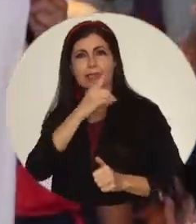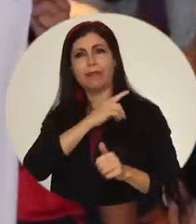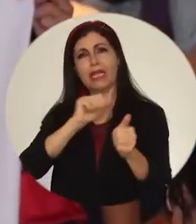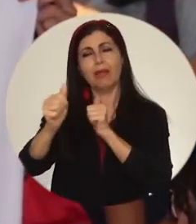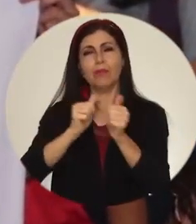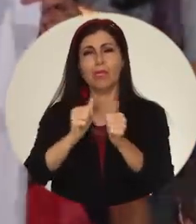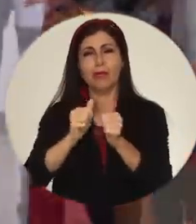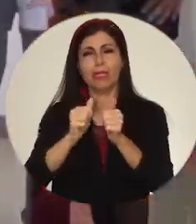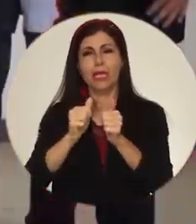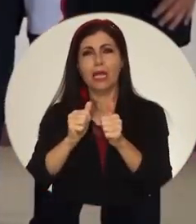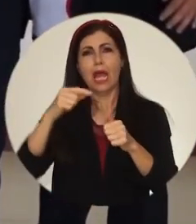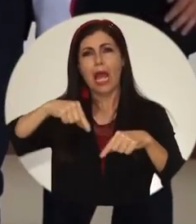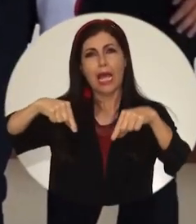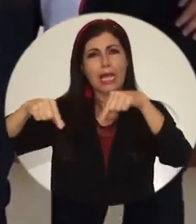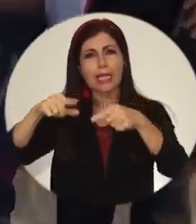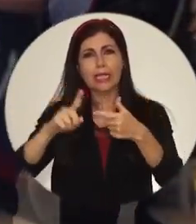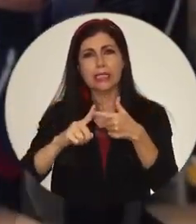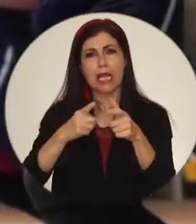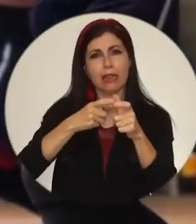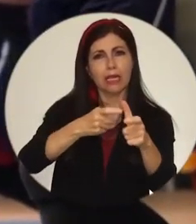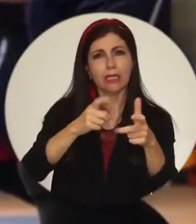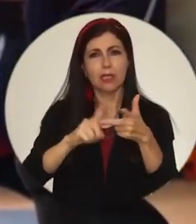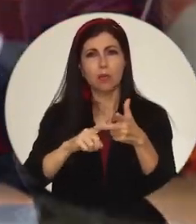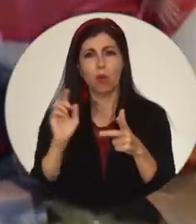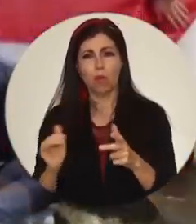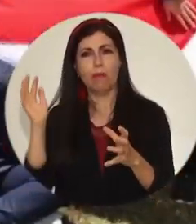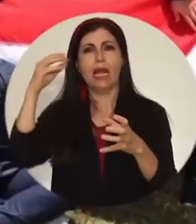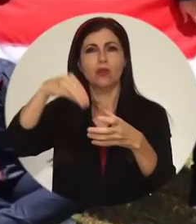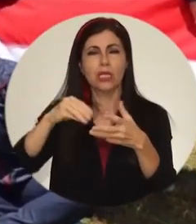ajedrez, atletismo, baloncesto,